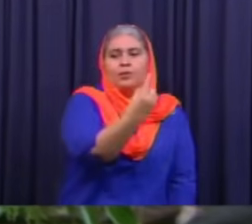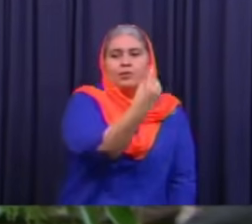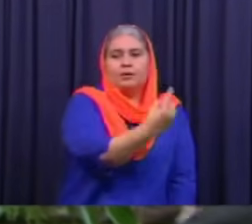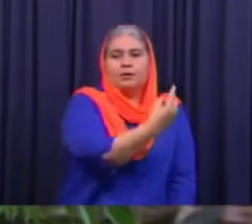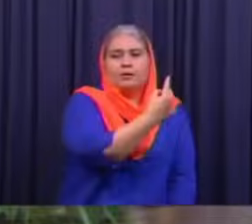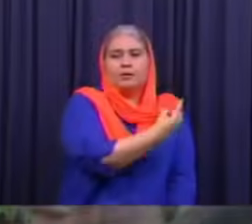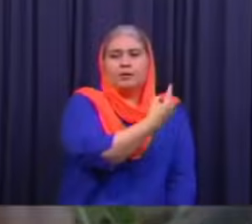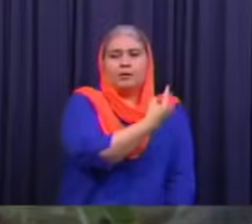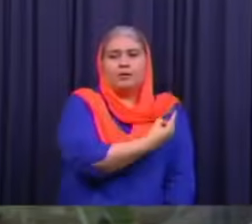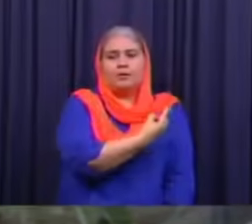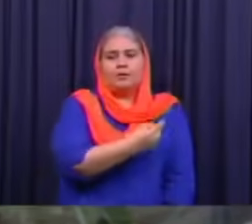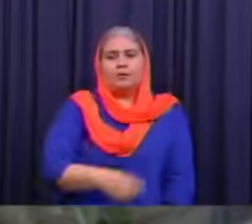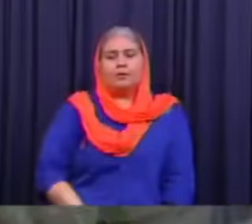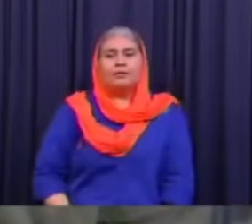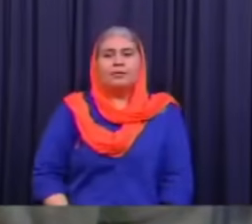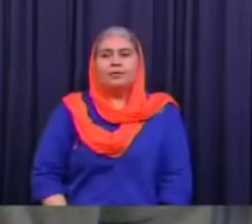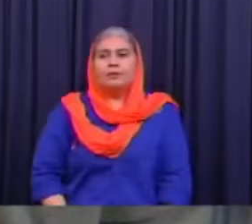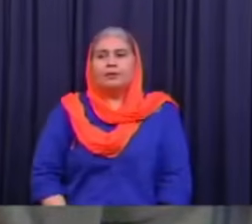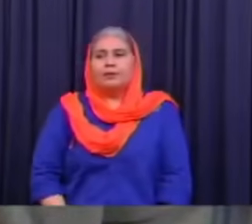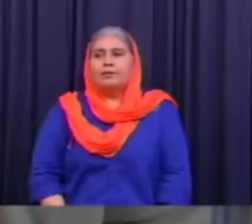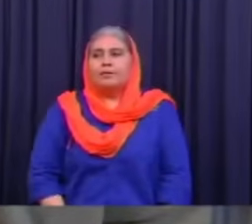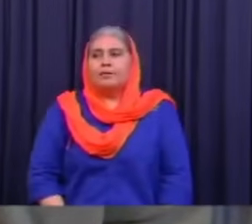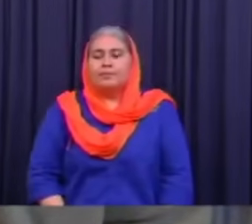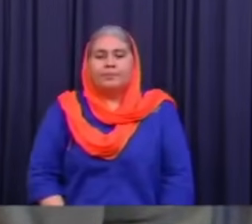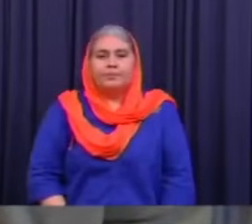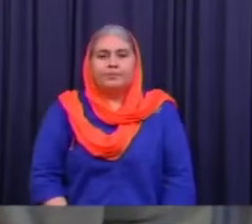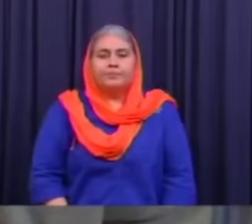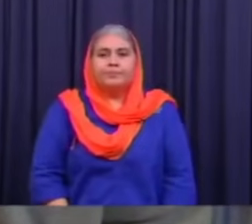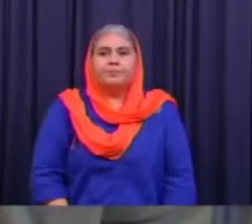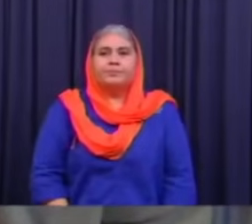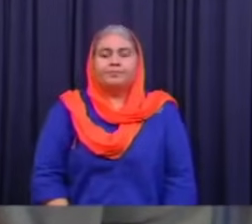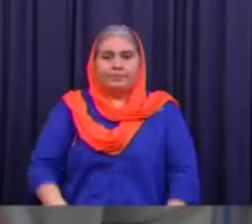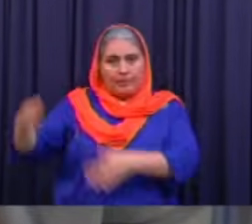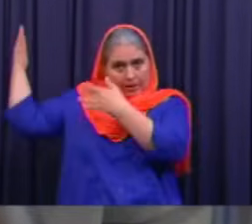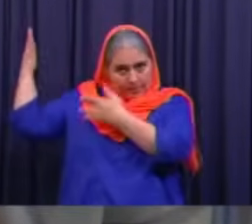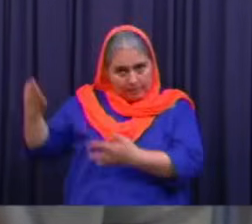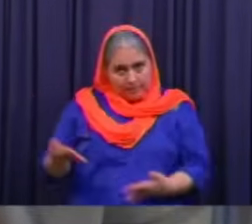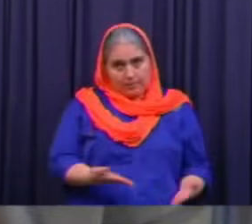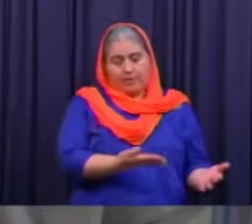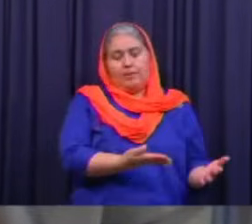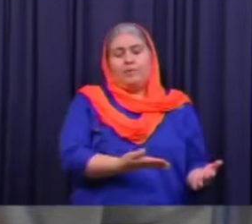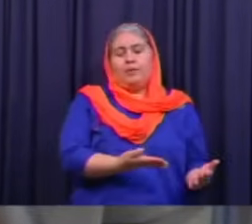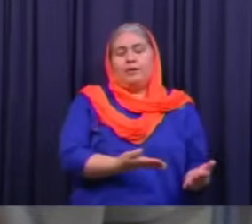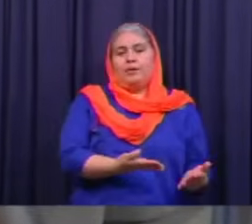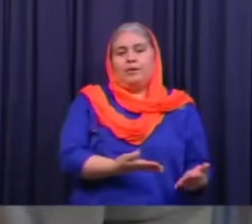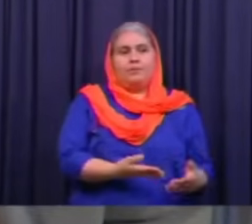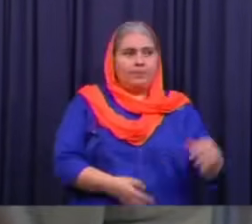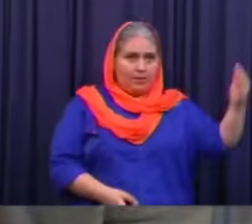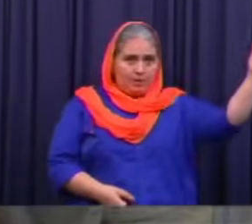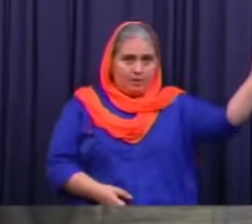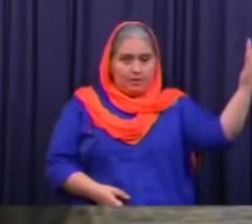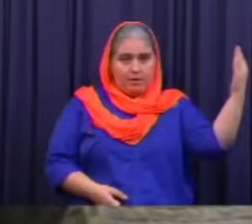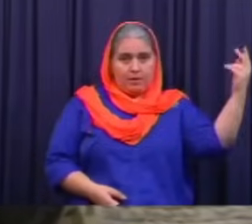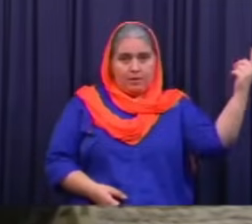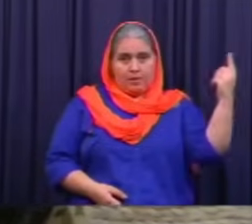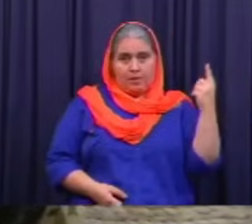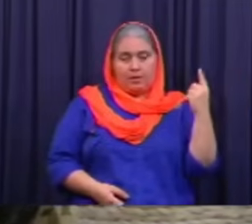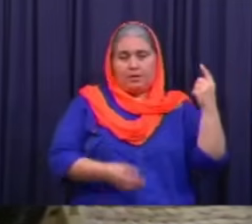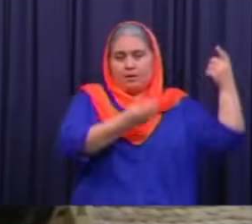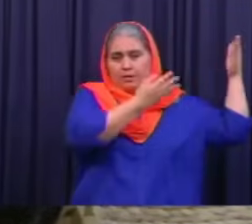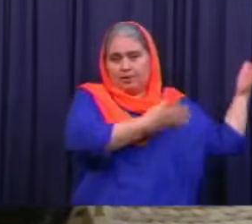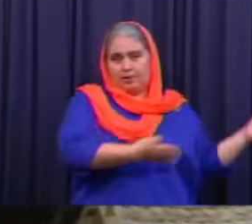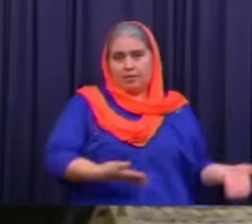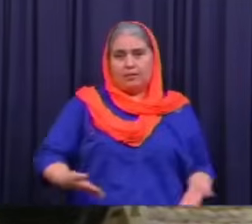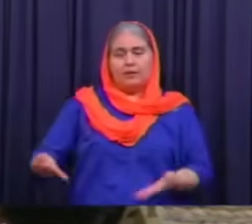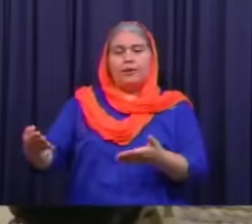lado bienvenida un hermano se acerca por este lado bienvenido Dios te bendiga atendamos a